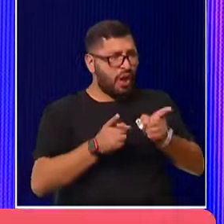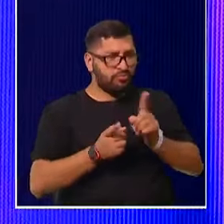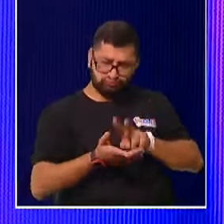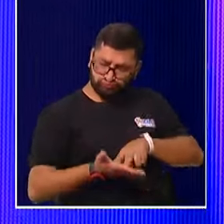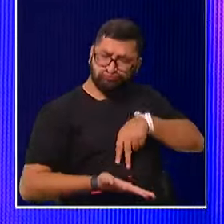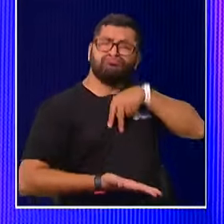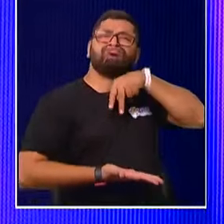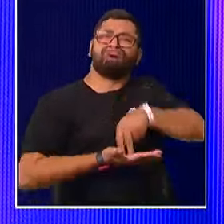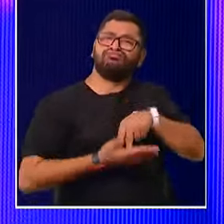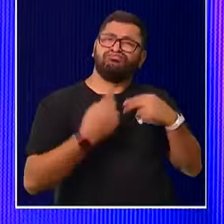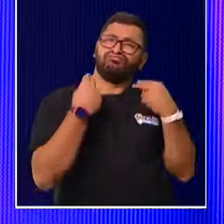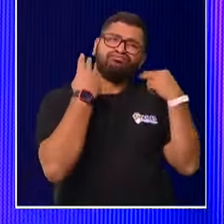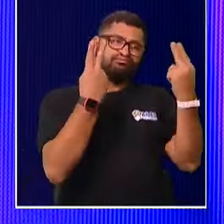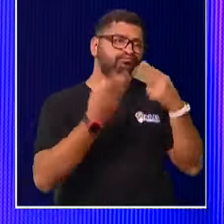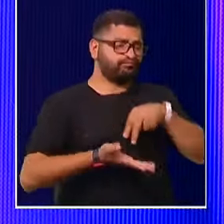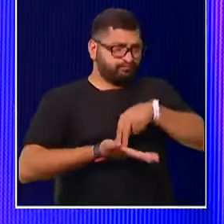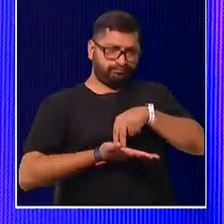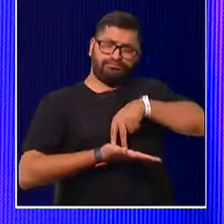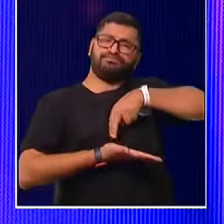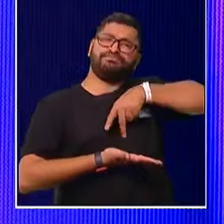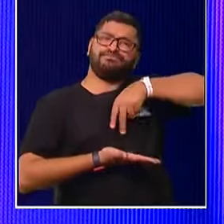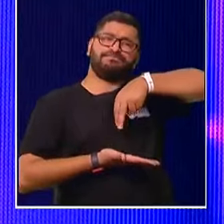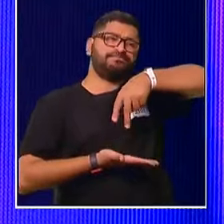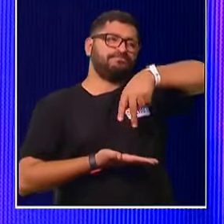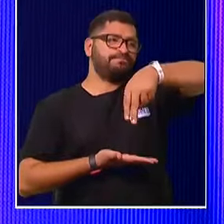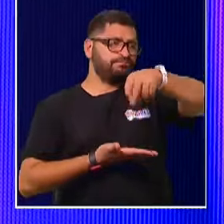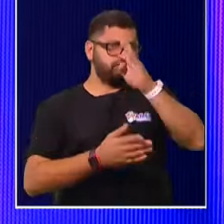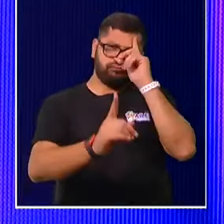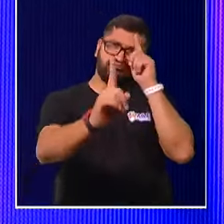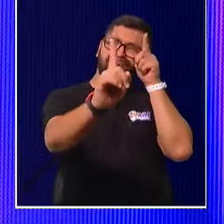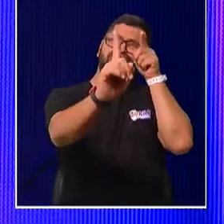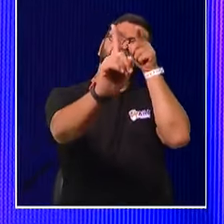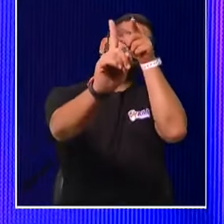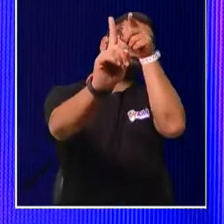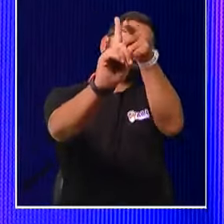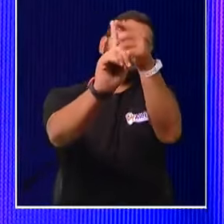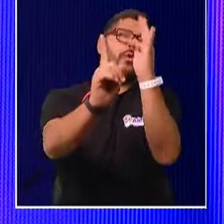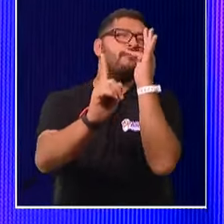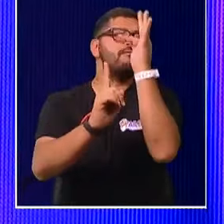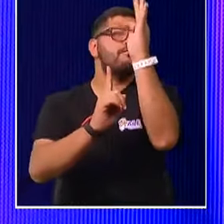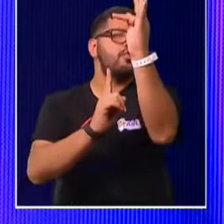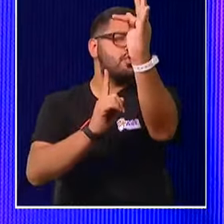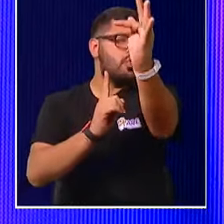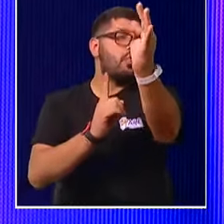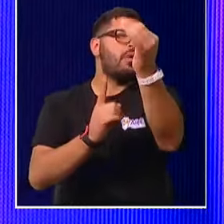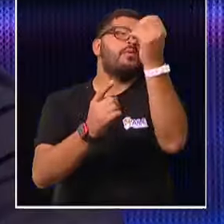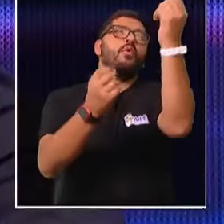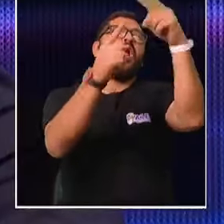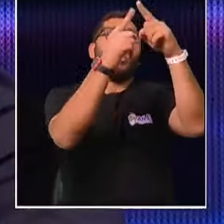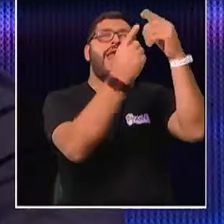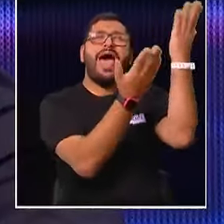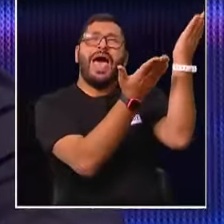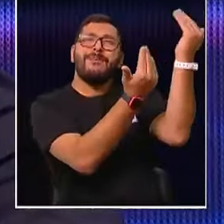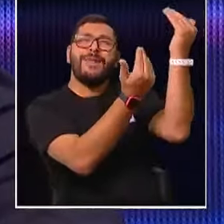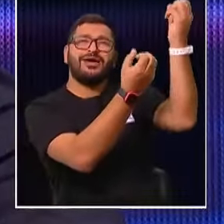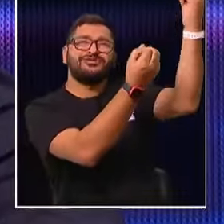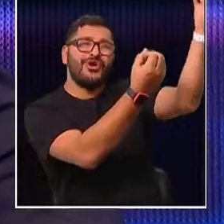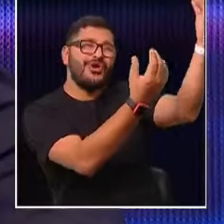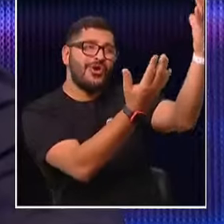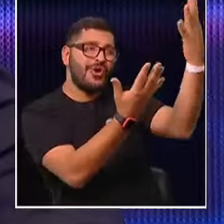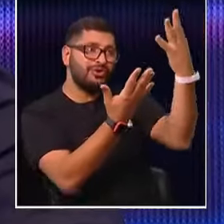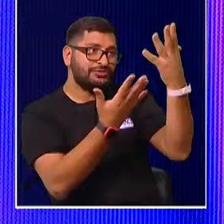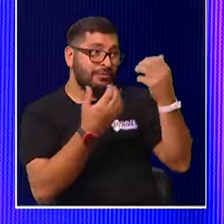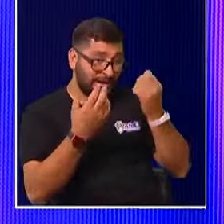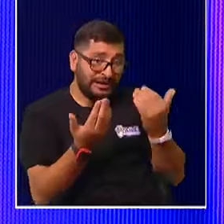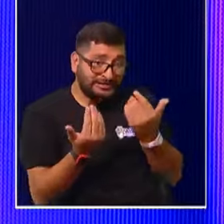y tenemos que caminar hacia el futuro, tenemos que caminar con la esperanza del mañana y los necesitamos a todos